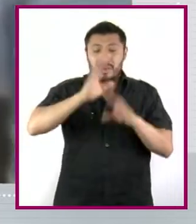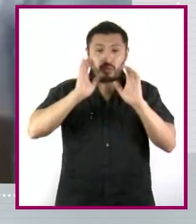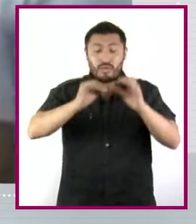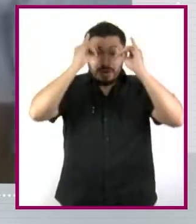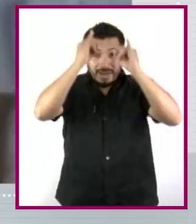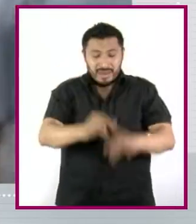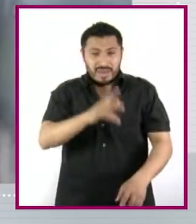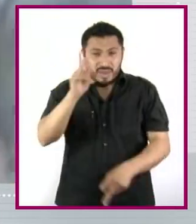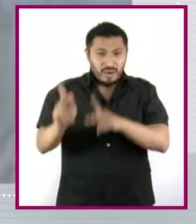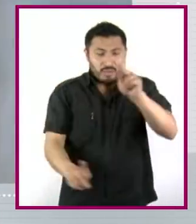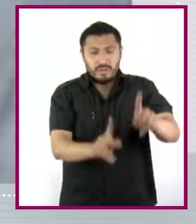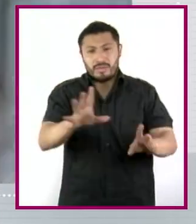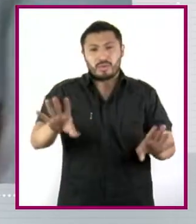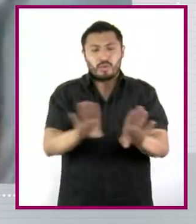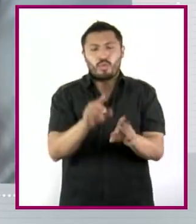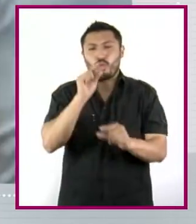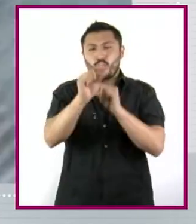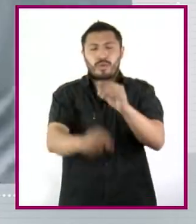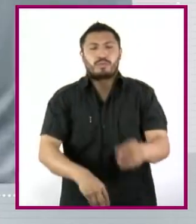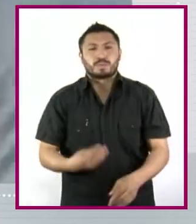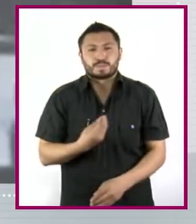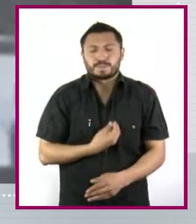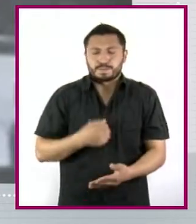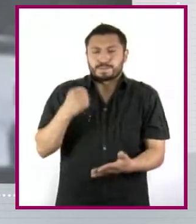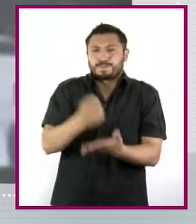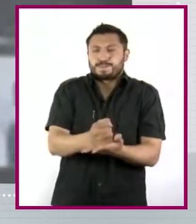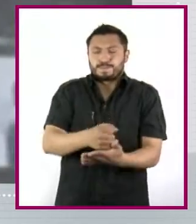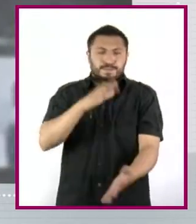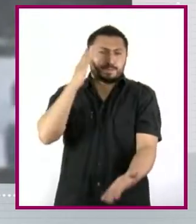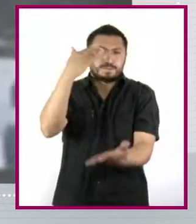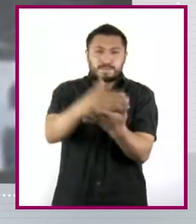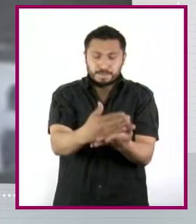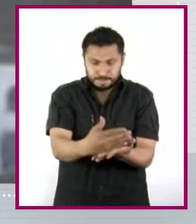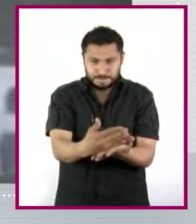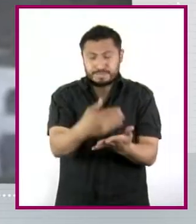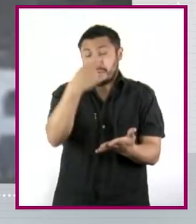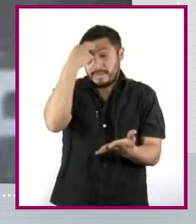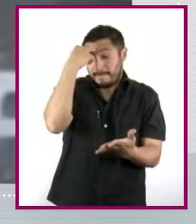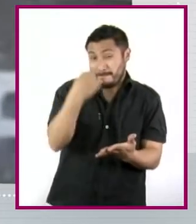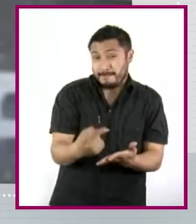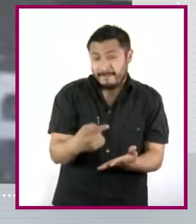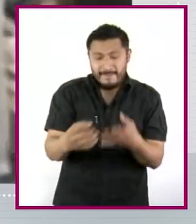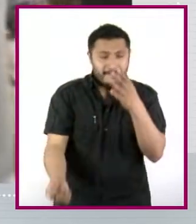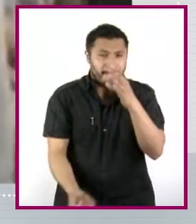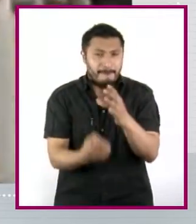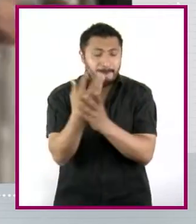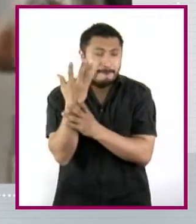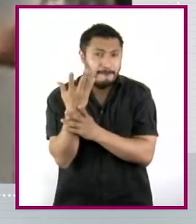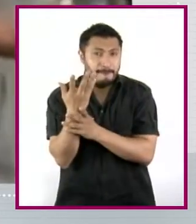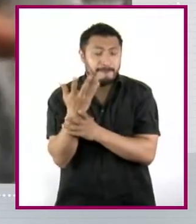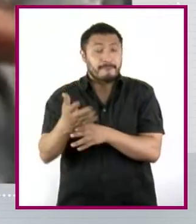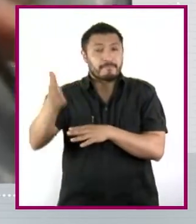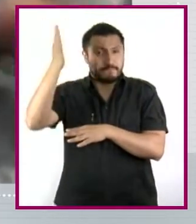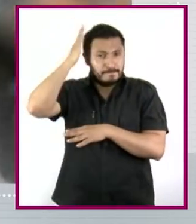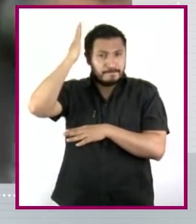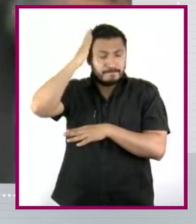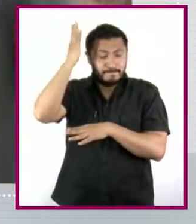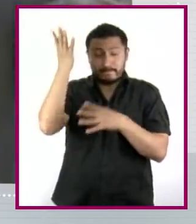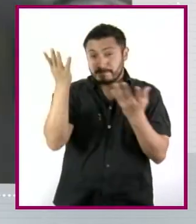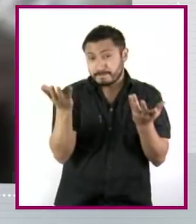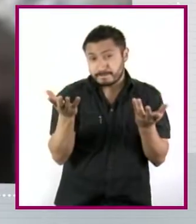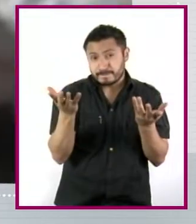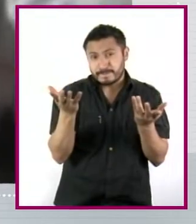pueblos, se empieza a dar una resistencia a estos nuevos señores